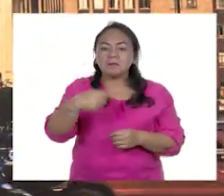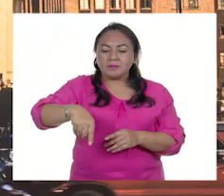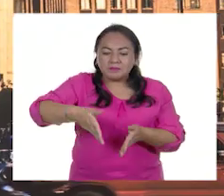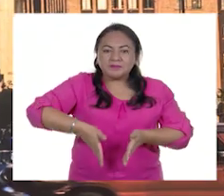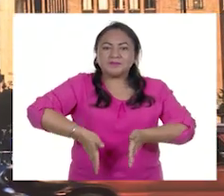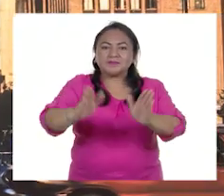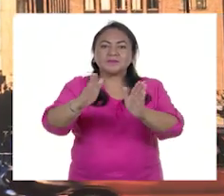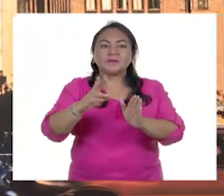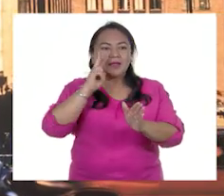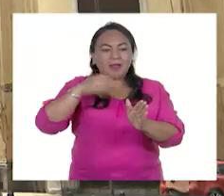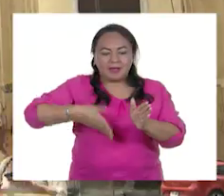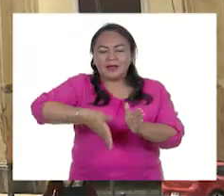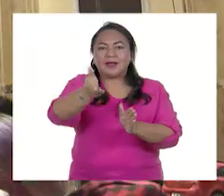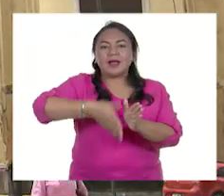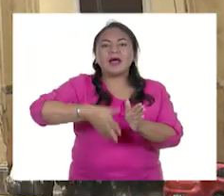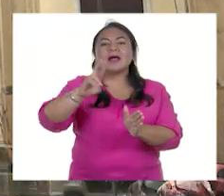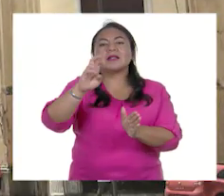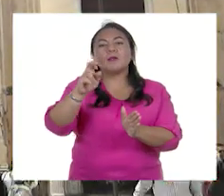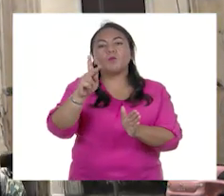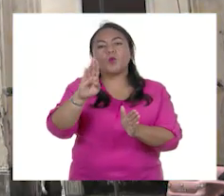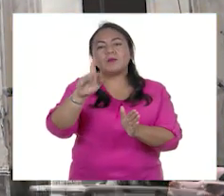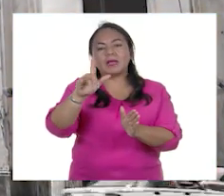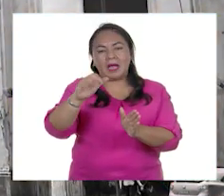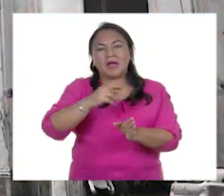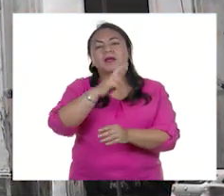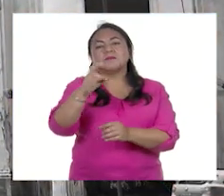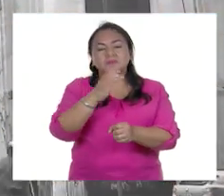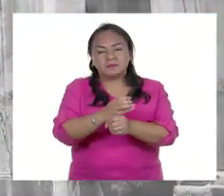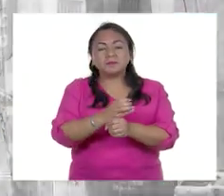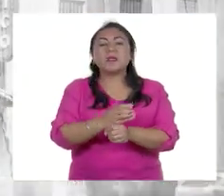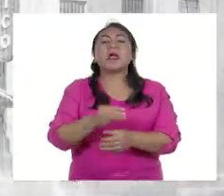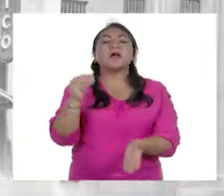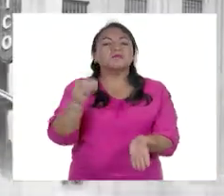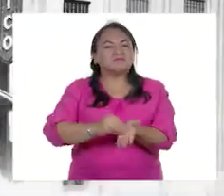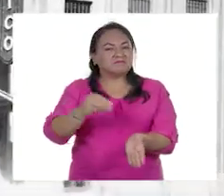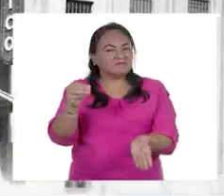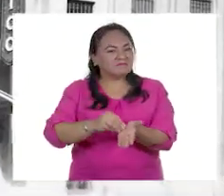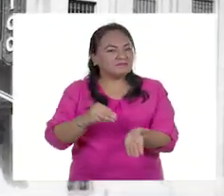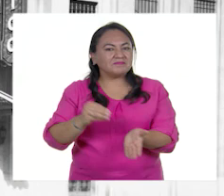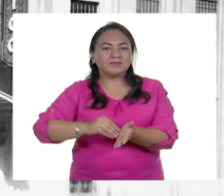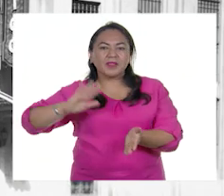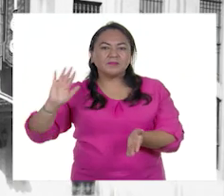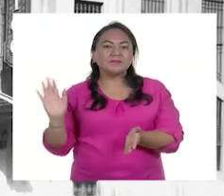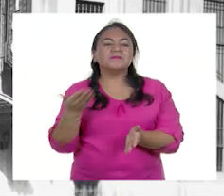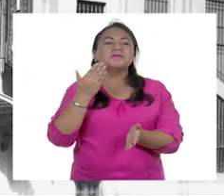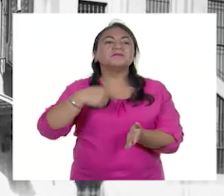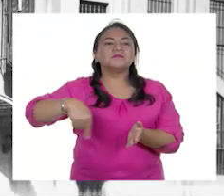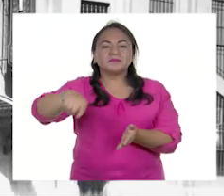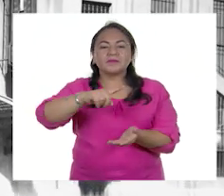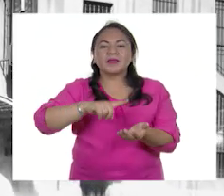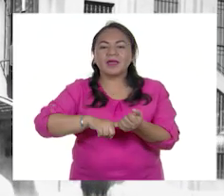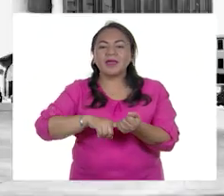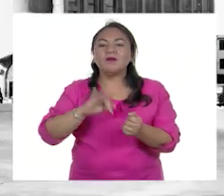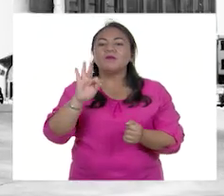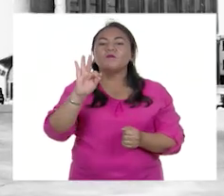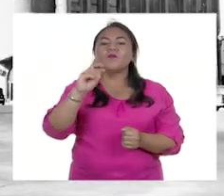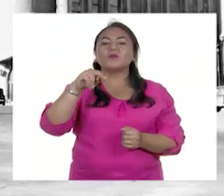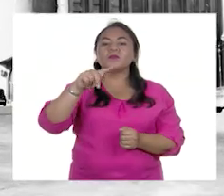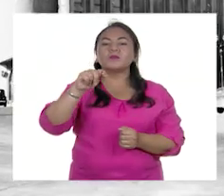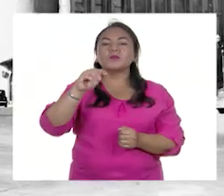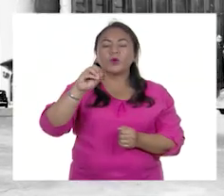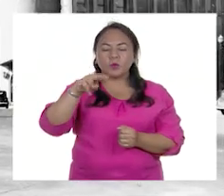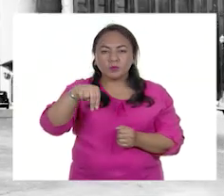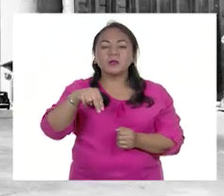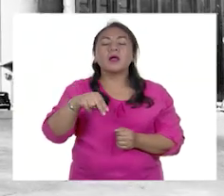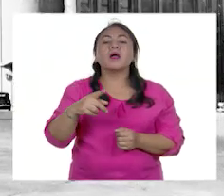Avenida de la República. A un costado continúa en pie el Frontón México, ejemplo notable del estilo Art Deco, que fue creado por Joaquín Capilla